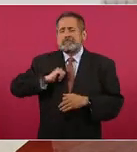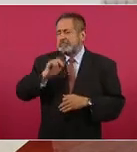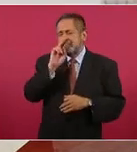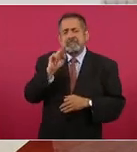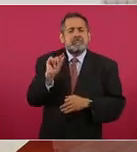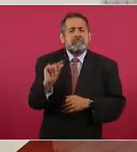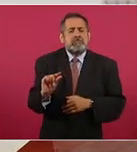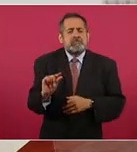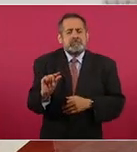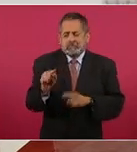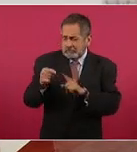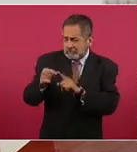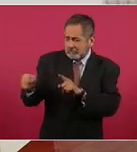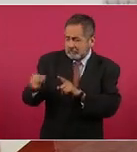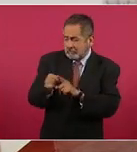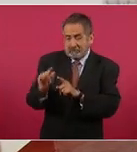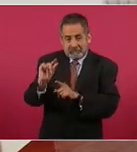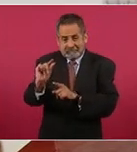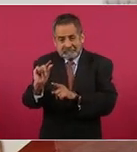arqueológicos?